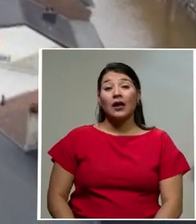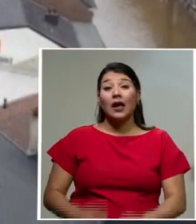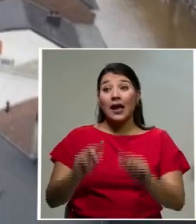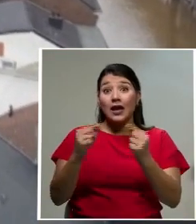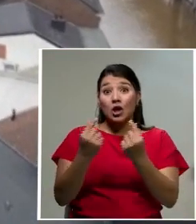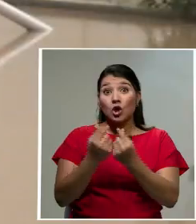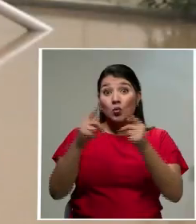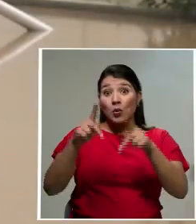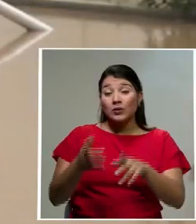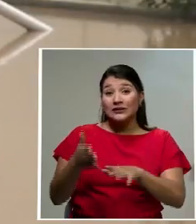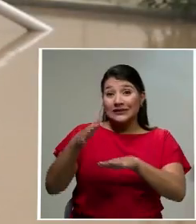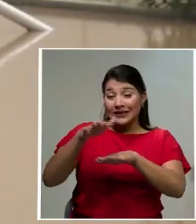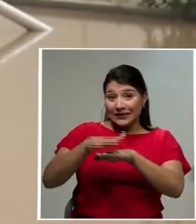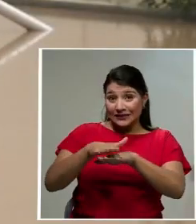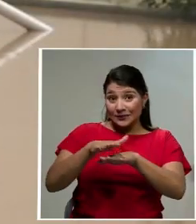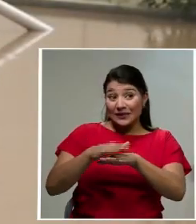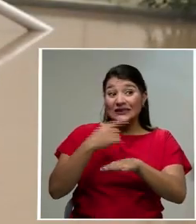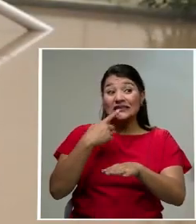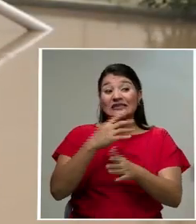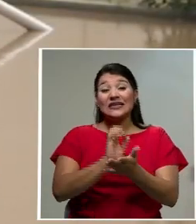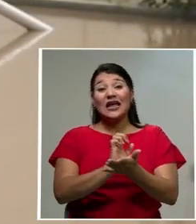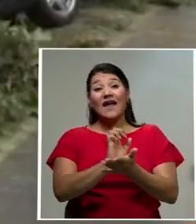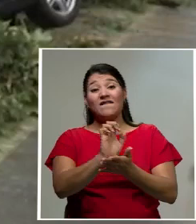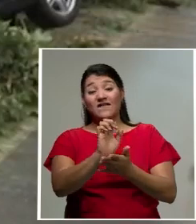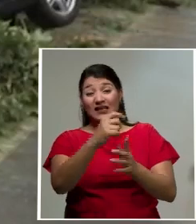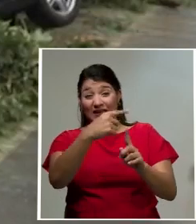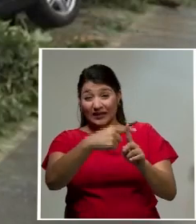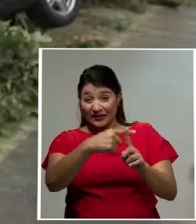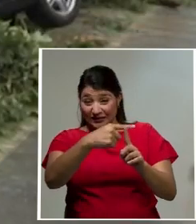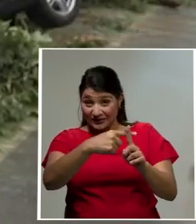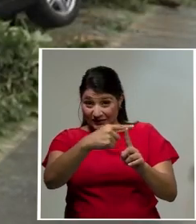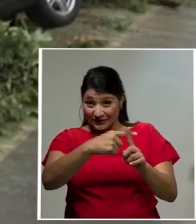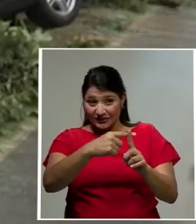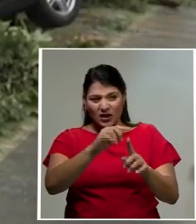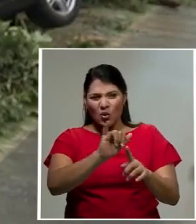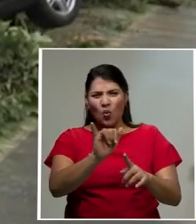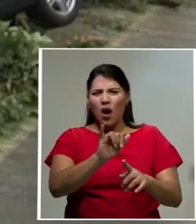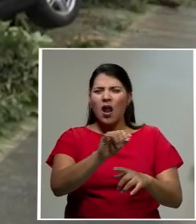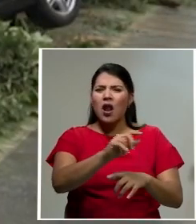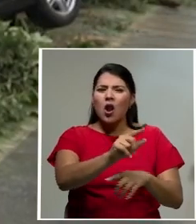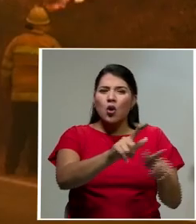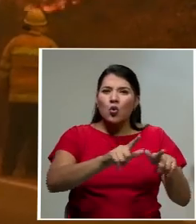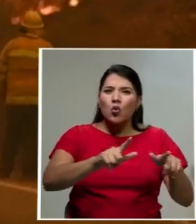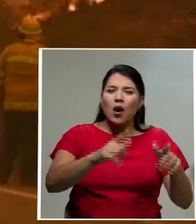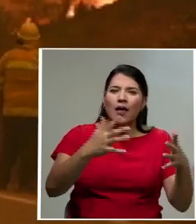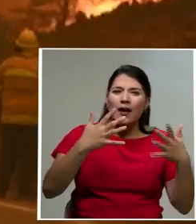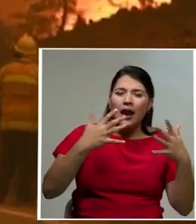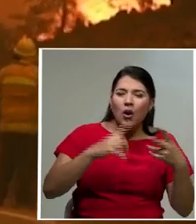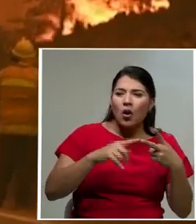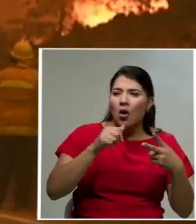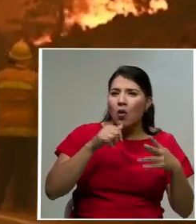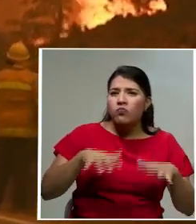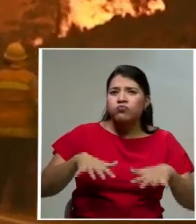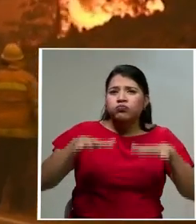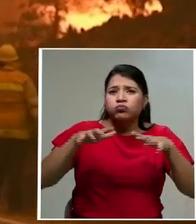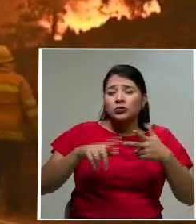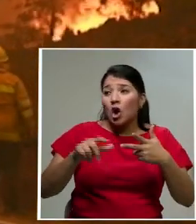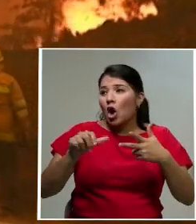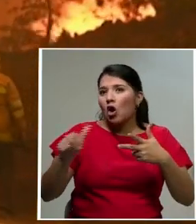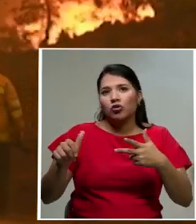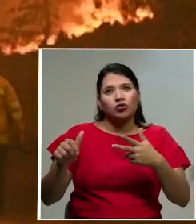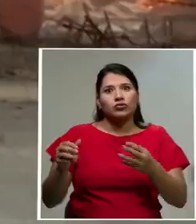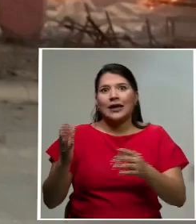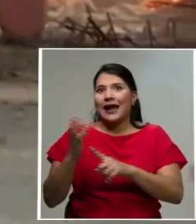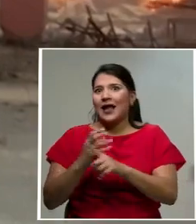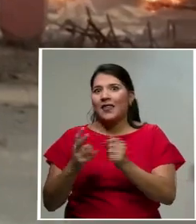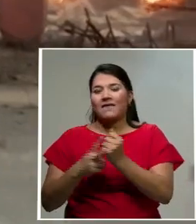que incluso limitando el calentamiento, las olas de calor, las inundaciones y otros eventos extremos aumentarán de forma sin